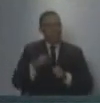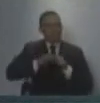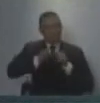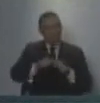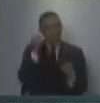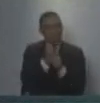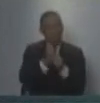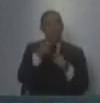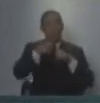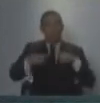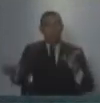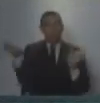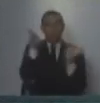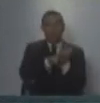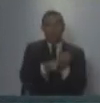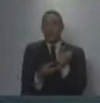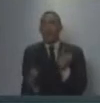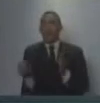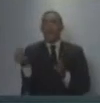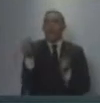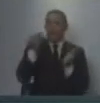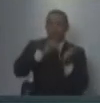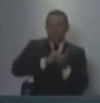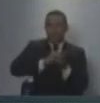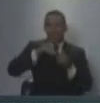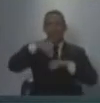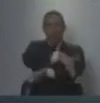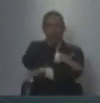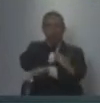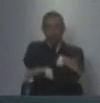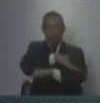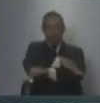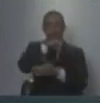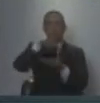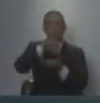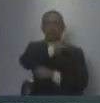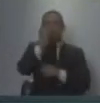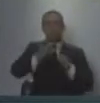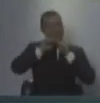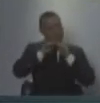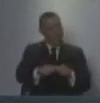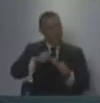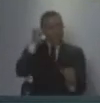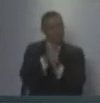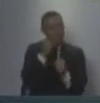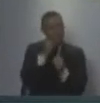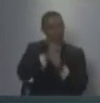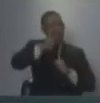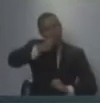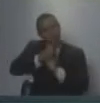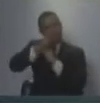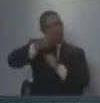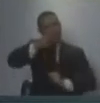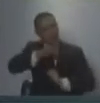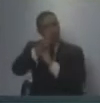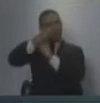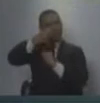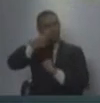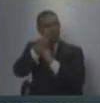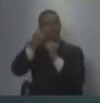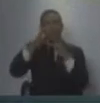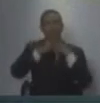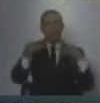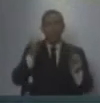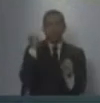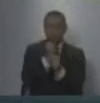eso repito una vez más que el gobierno del Zulia continuará formando parte del DIVICE y sumándose a todas las iniciativas que tengan como